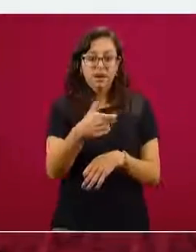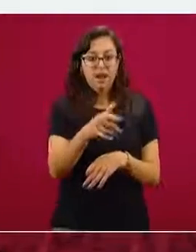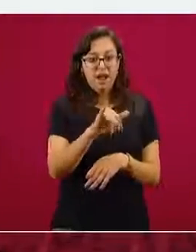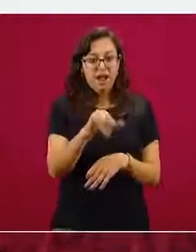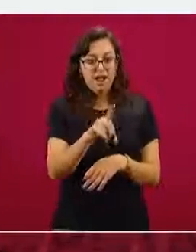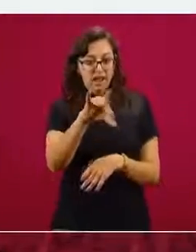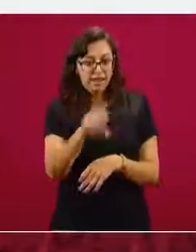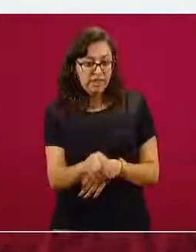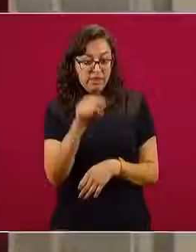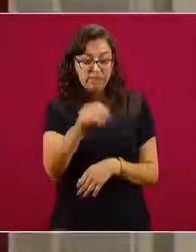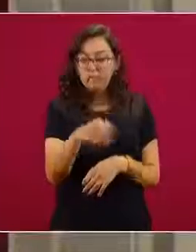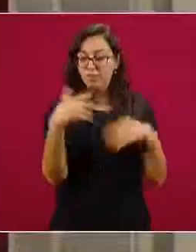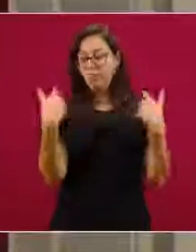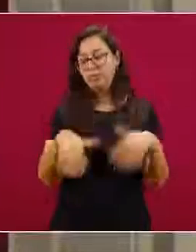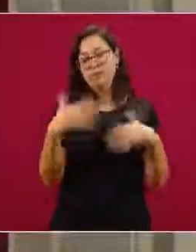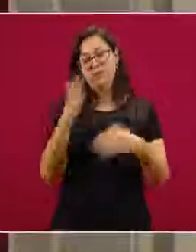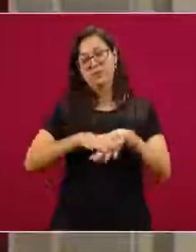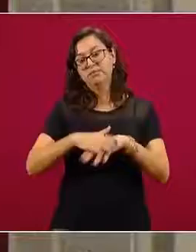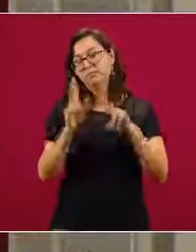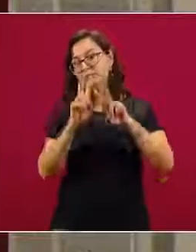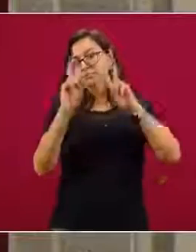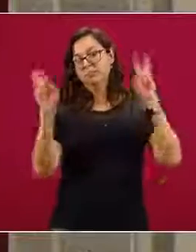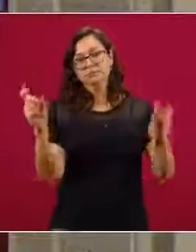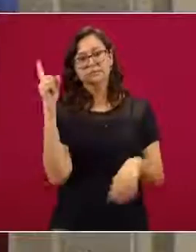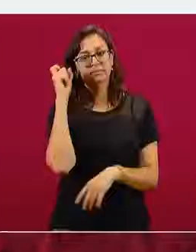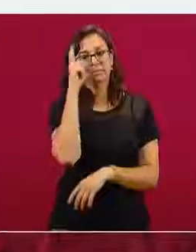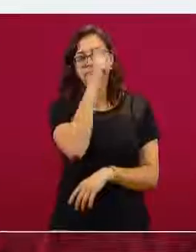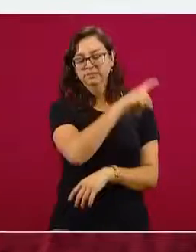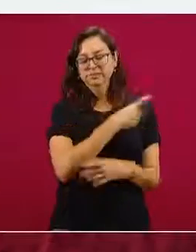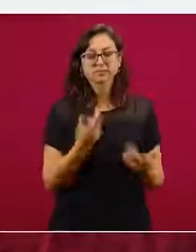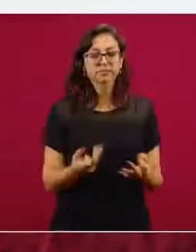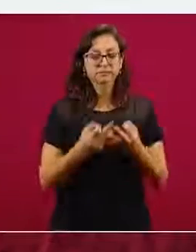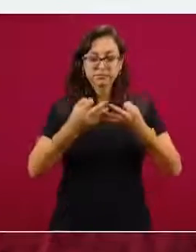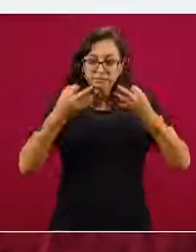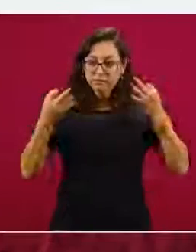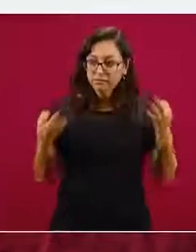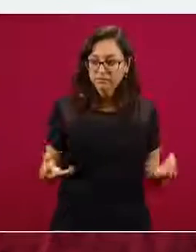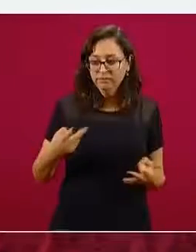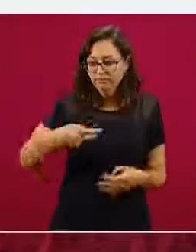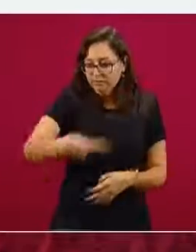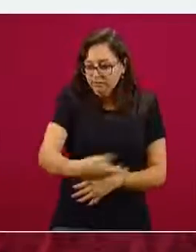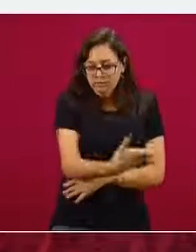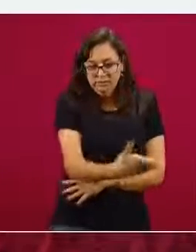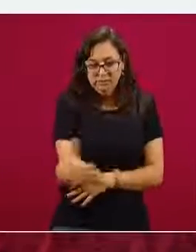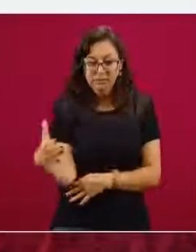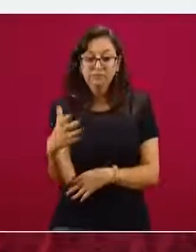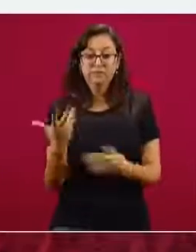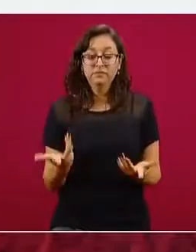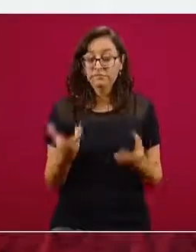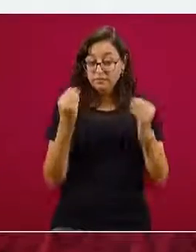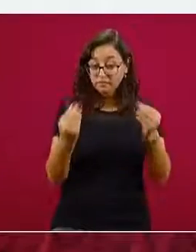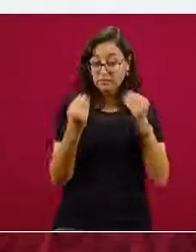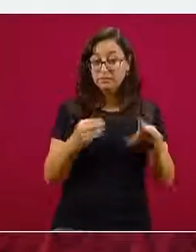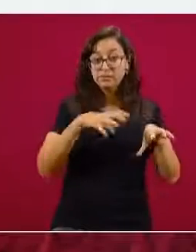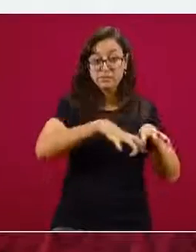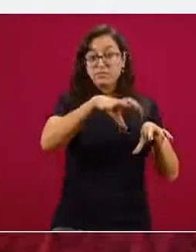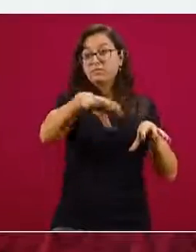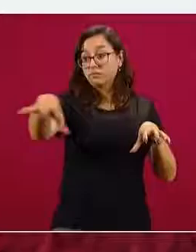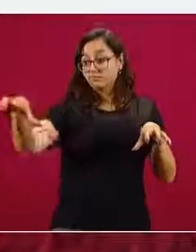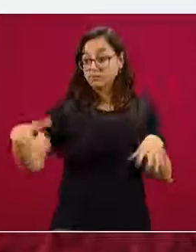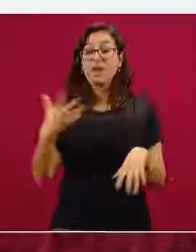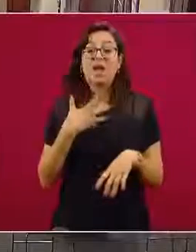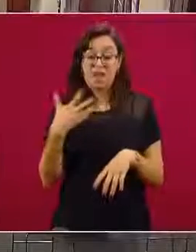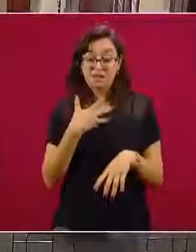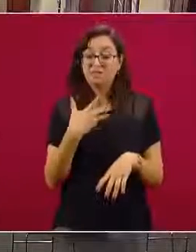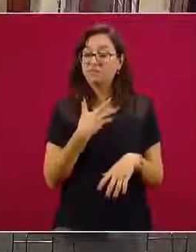sido como uno de los grandes temas en la historia de la urbanización de nuestro país, que muchos de los asentamientos irregulares ocurren sobre suelo